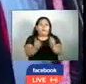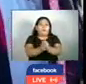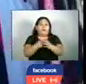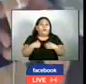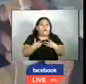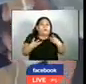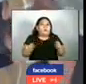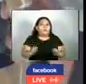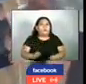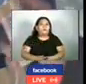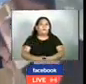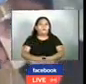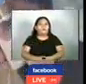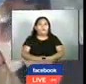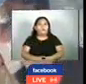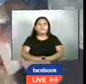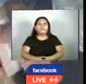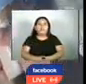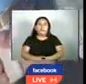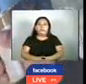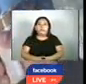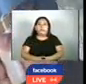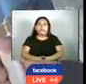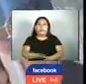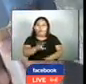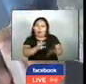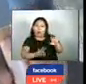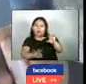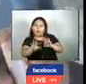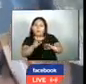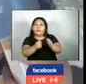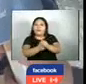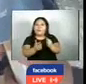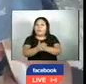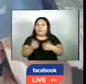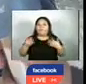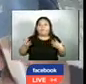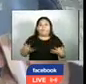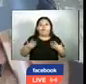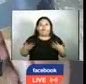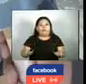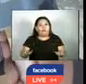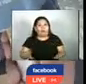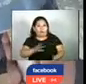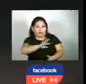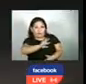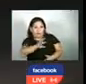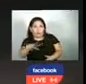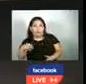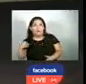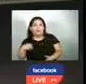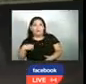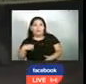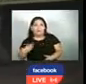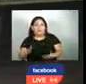que pase. Hay muchos casos pendientes, ¿verdad?, que, y gente, familiares que